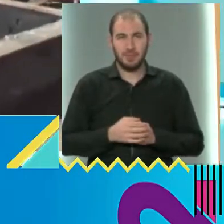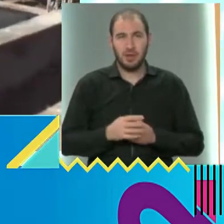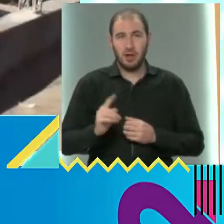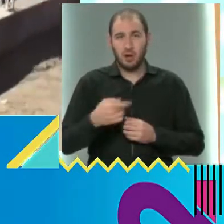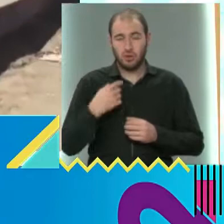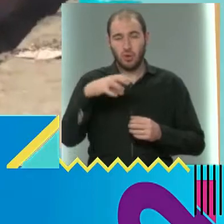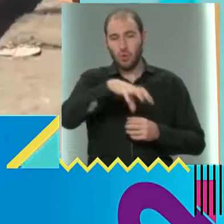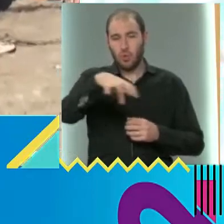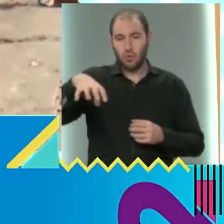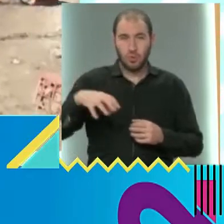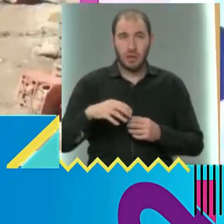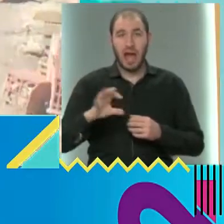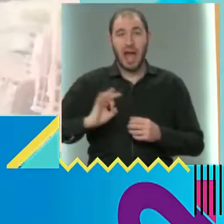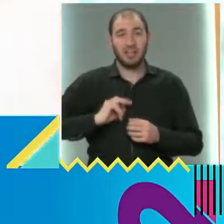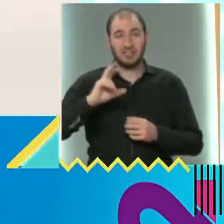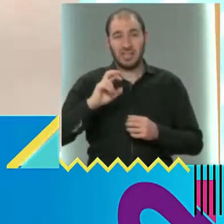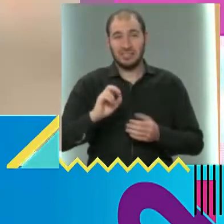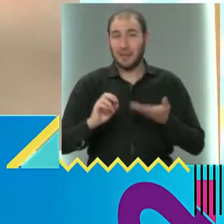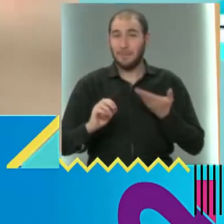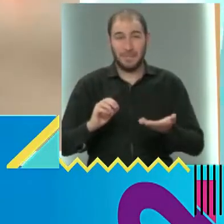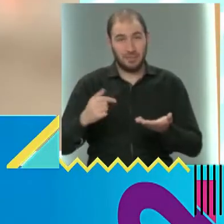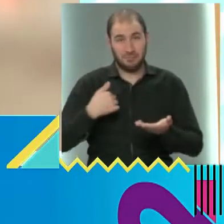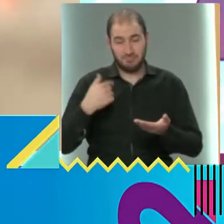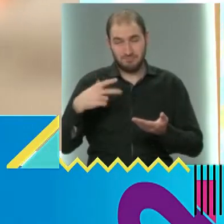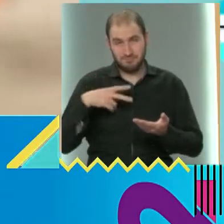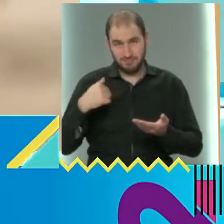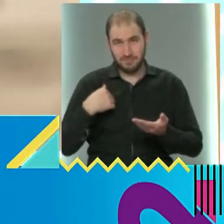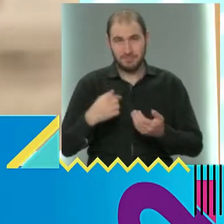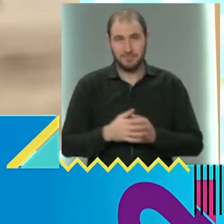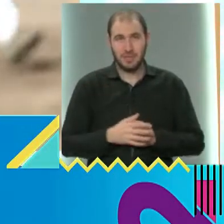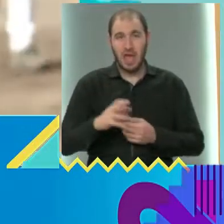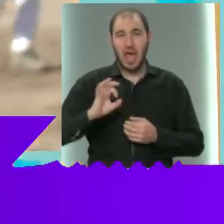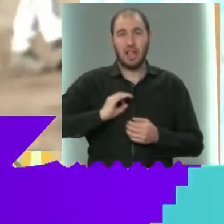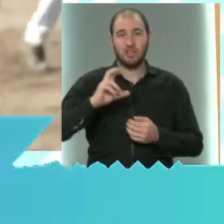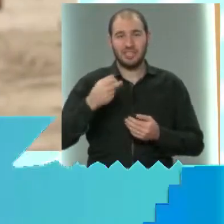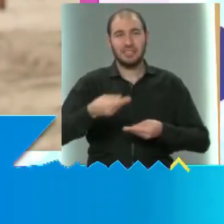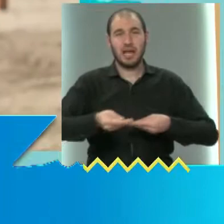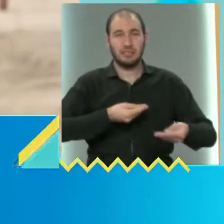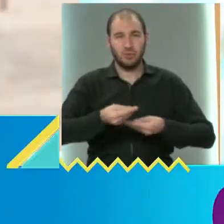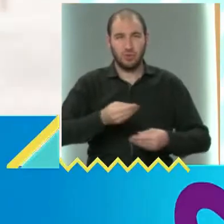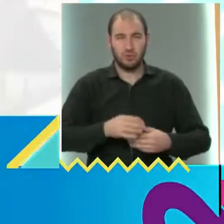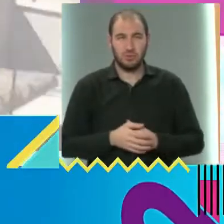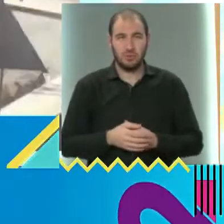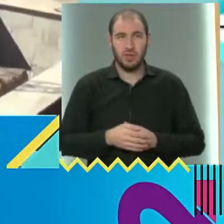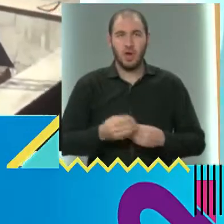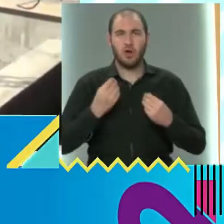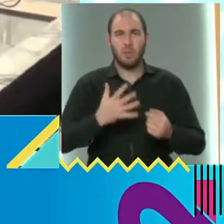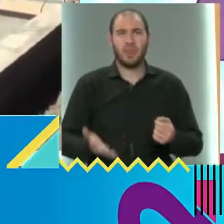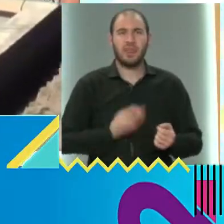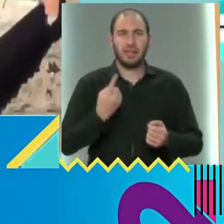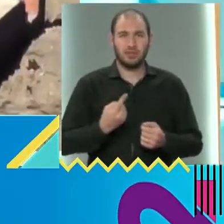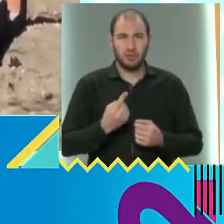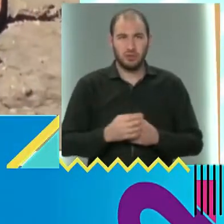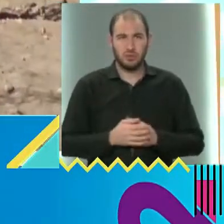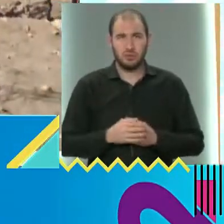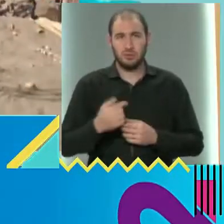desde las entidades tenemos 30 años, mínimo el caso particular, de 30 años de gestión como dirigente. Sí. Y